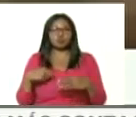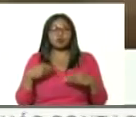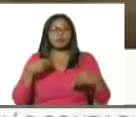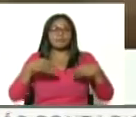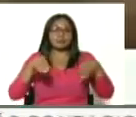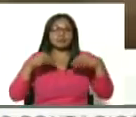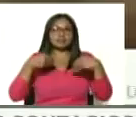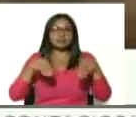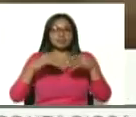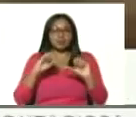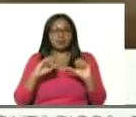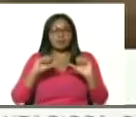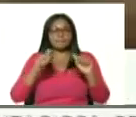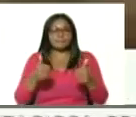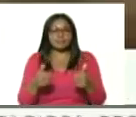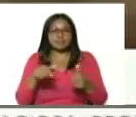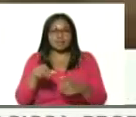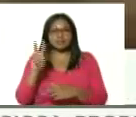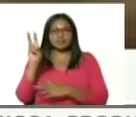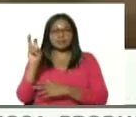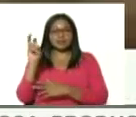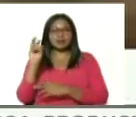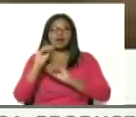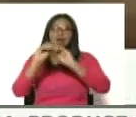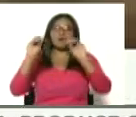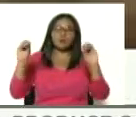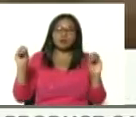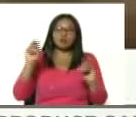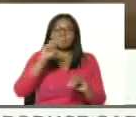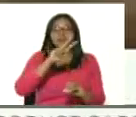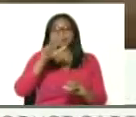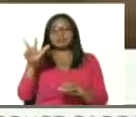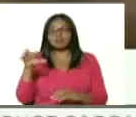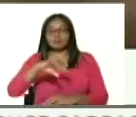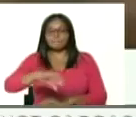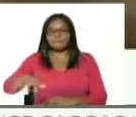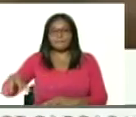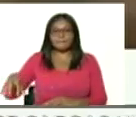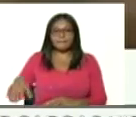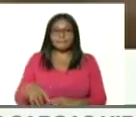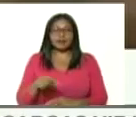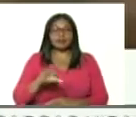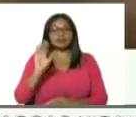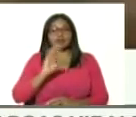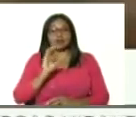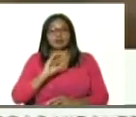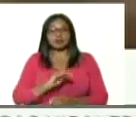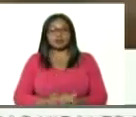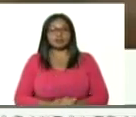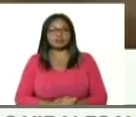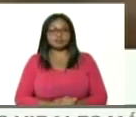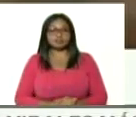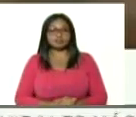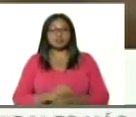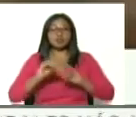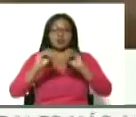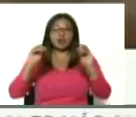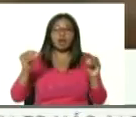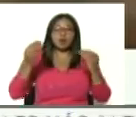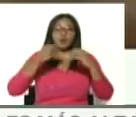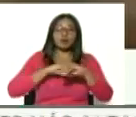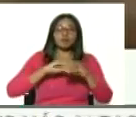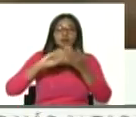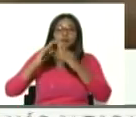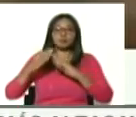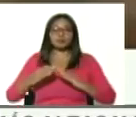flexibilización, podamos arrancar este viernes la consulta en los 23 estados y en el Distrito Capital, la consulta en las comunas.